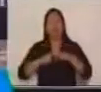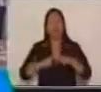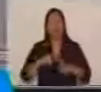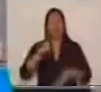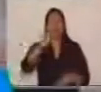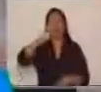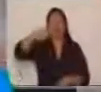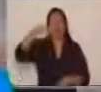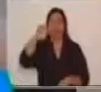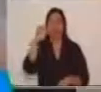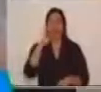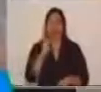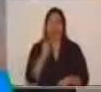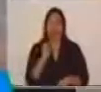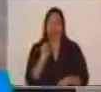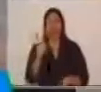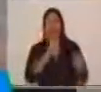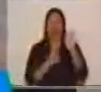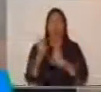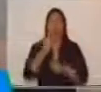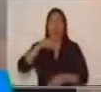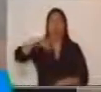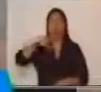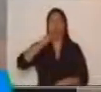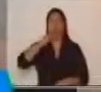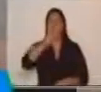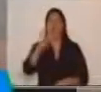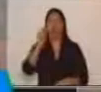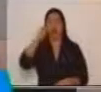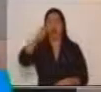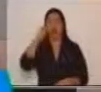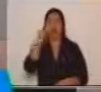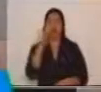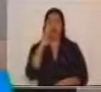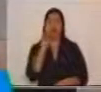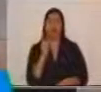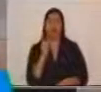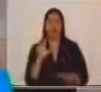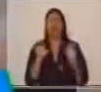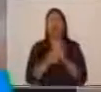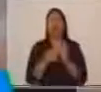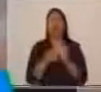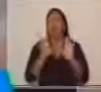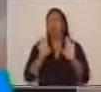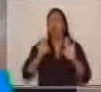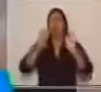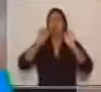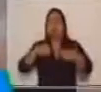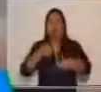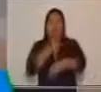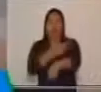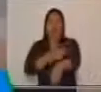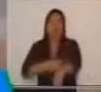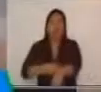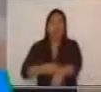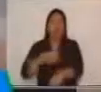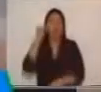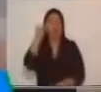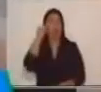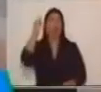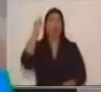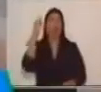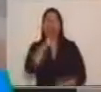narrativo, que va a ser un relato de hazañas de héroes. Ya puede ser una historia ficticia o real. Muy